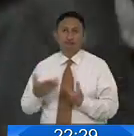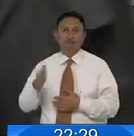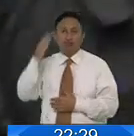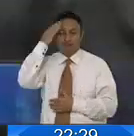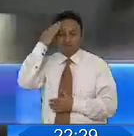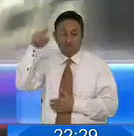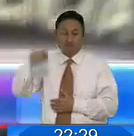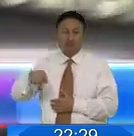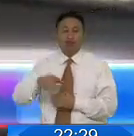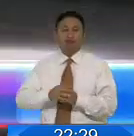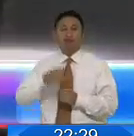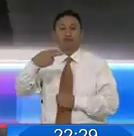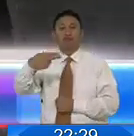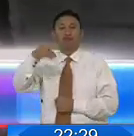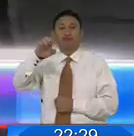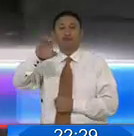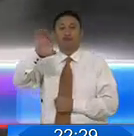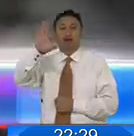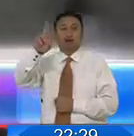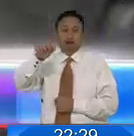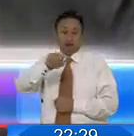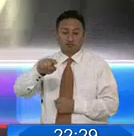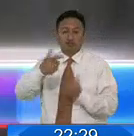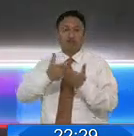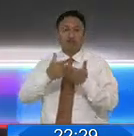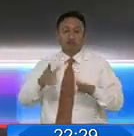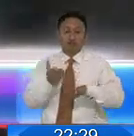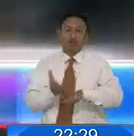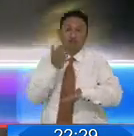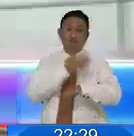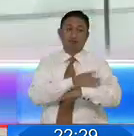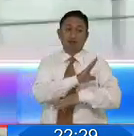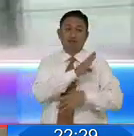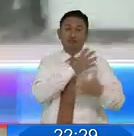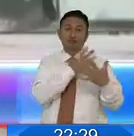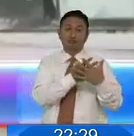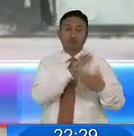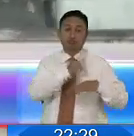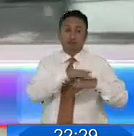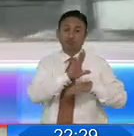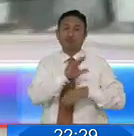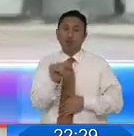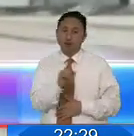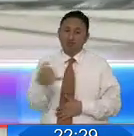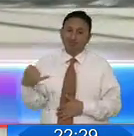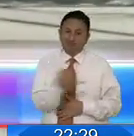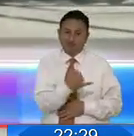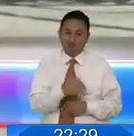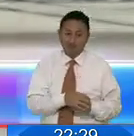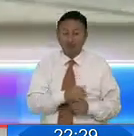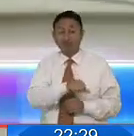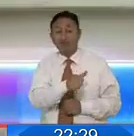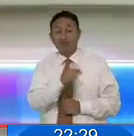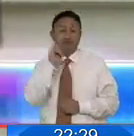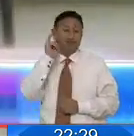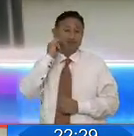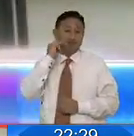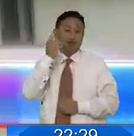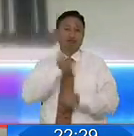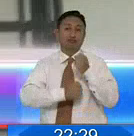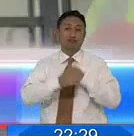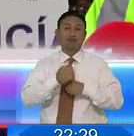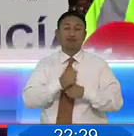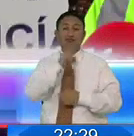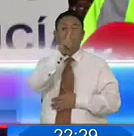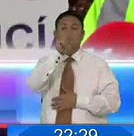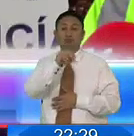héctor efe hace cuatro meses salió en libertad tras haber estado sindicado por violación supuestamente a otra menor en el 2014